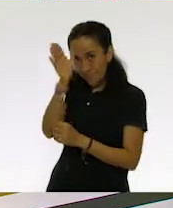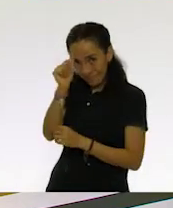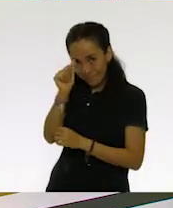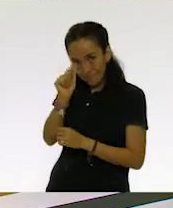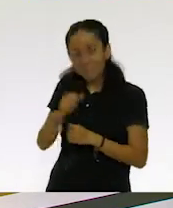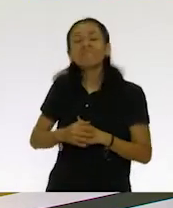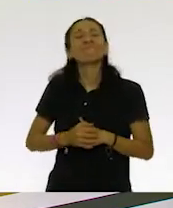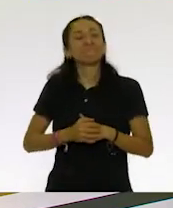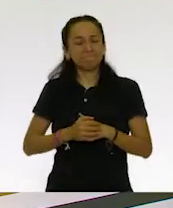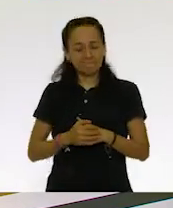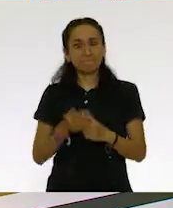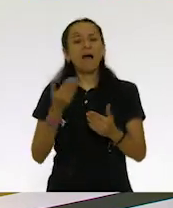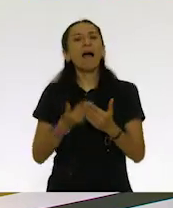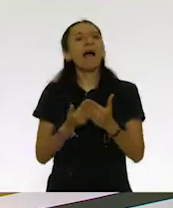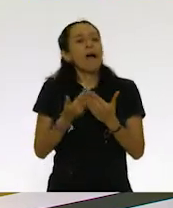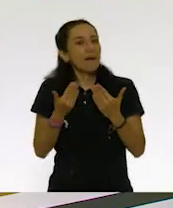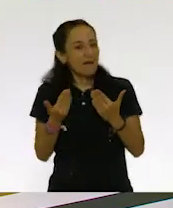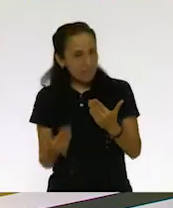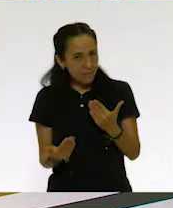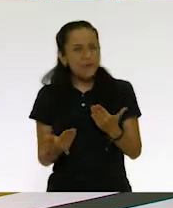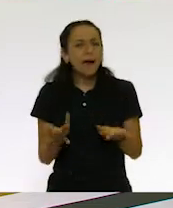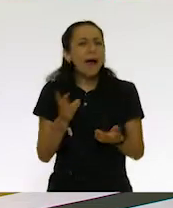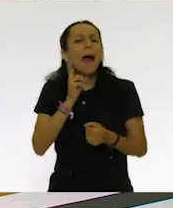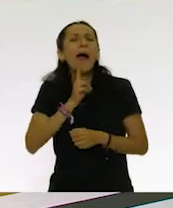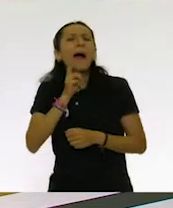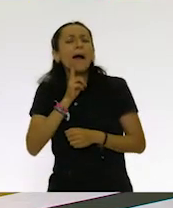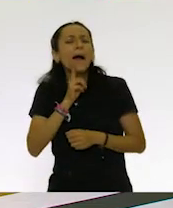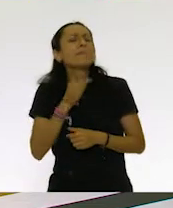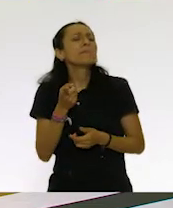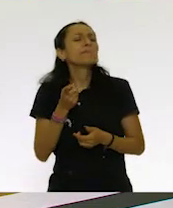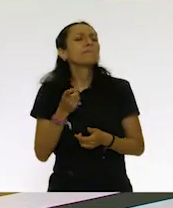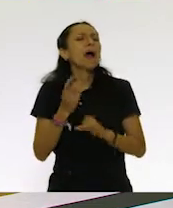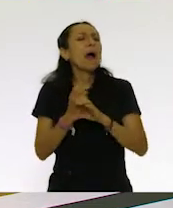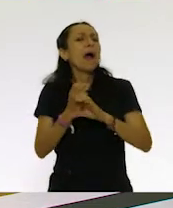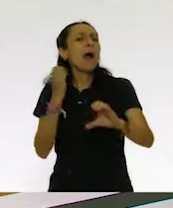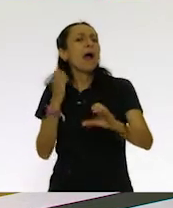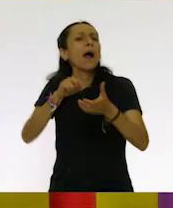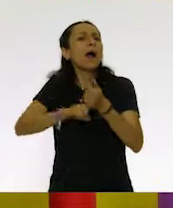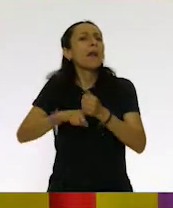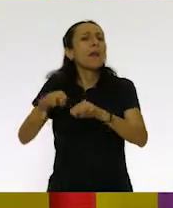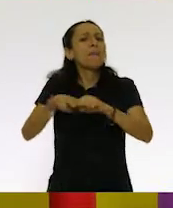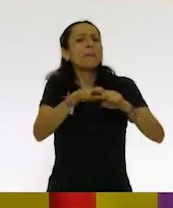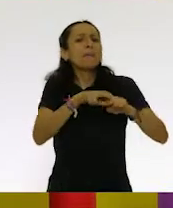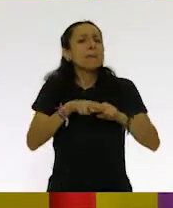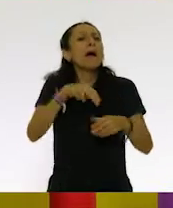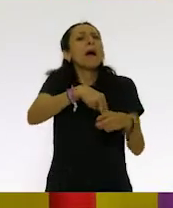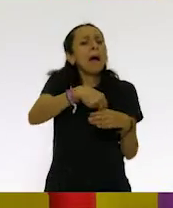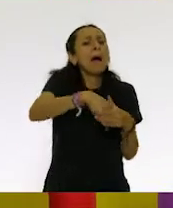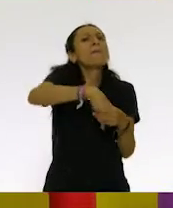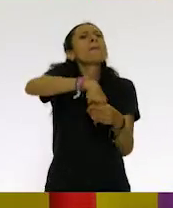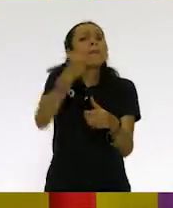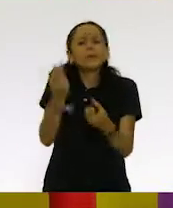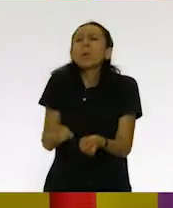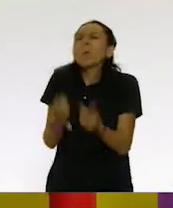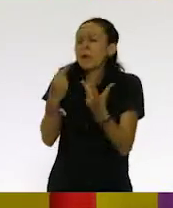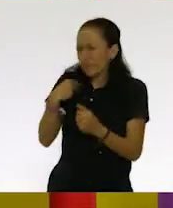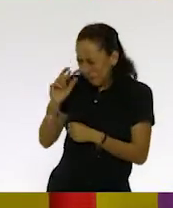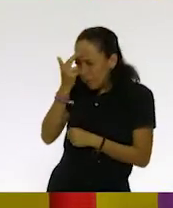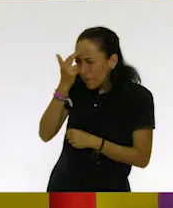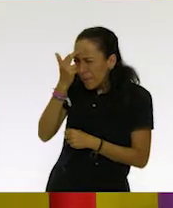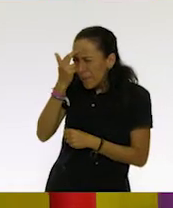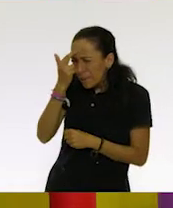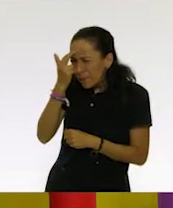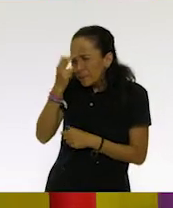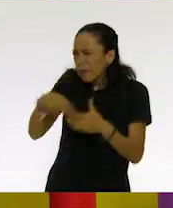ver cuántos asientos disponibles había en el camión, ¿te parece? Me parece buena ¿Recuerdas idea. Cuántos eran en total? 8